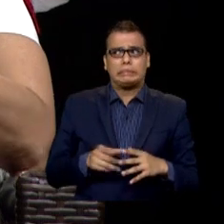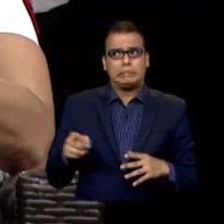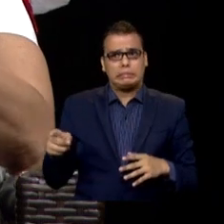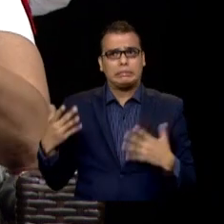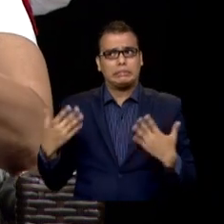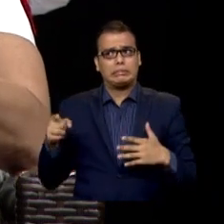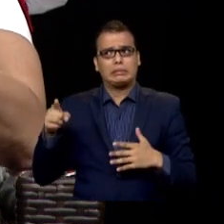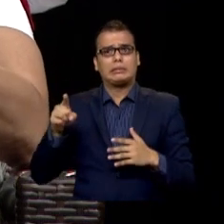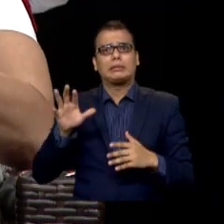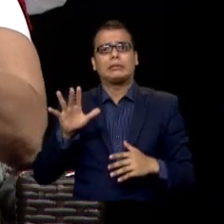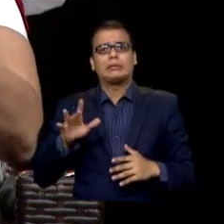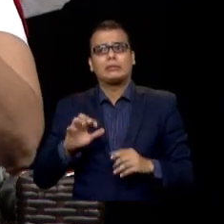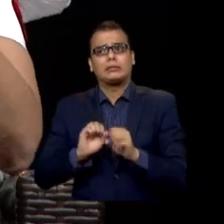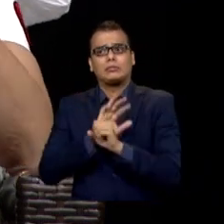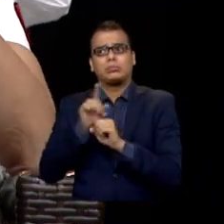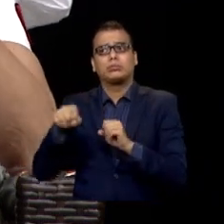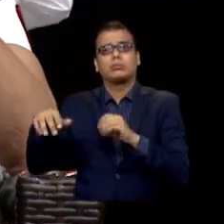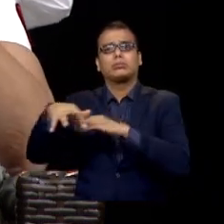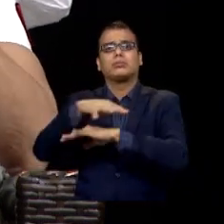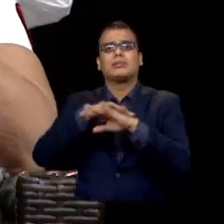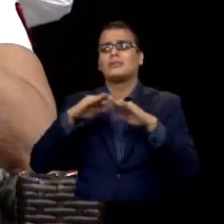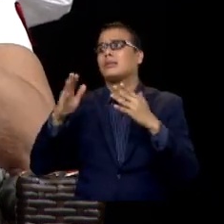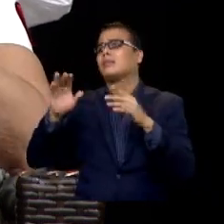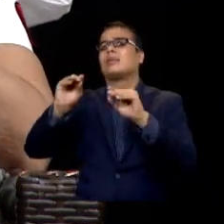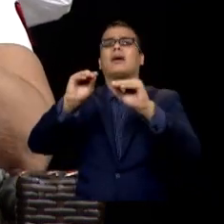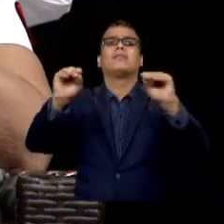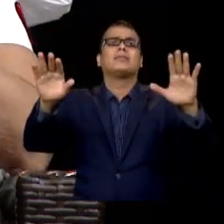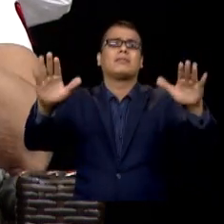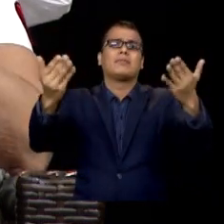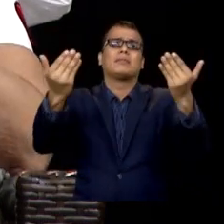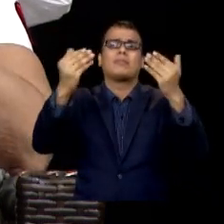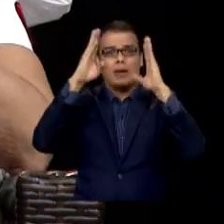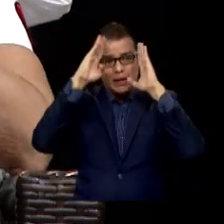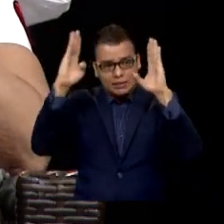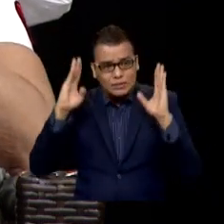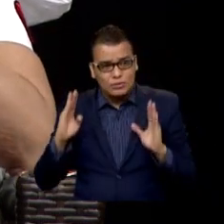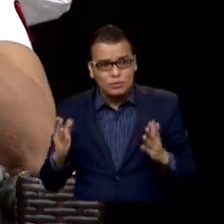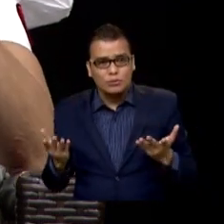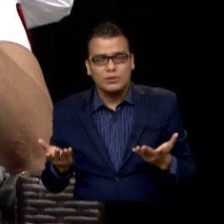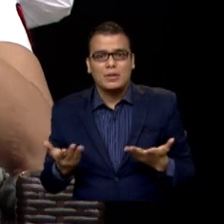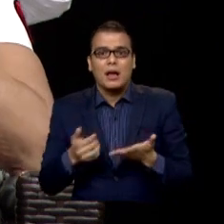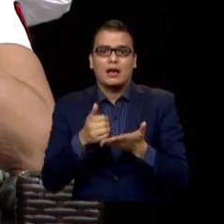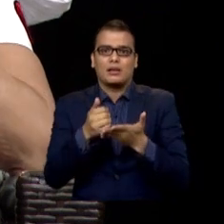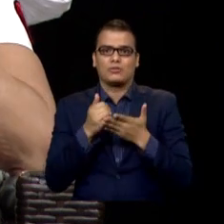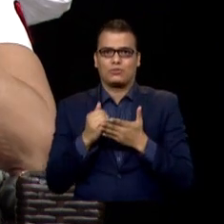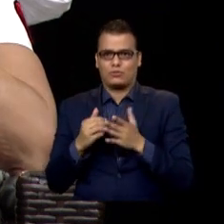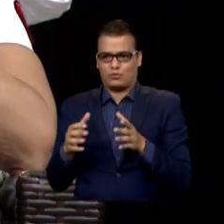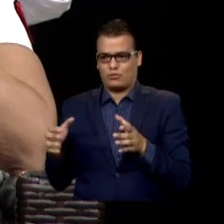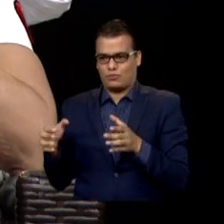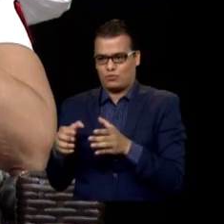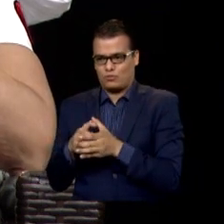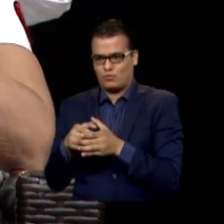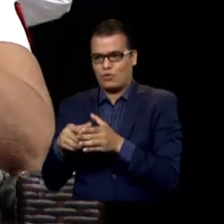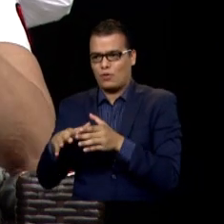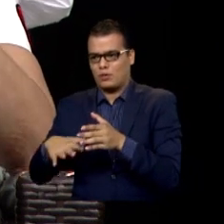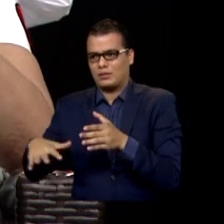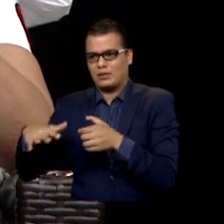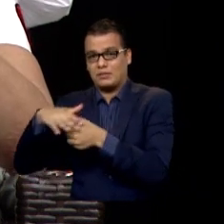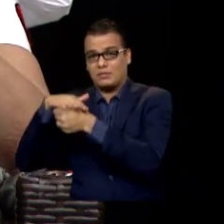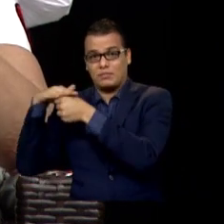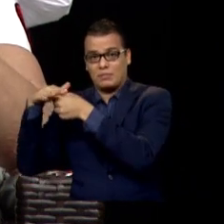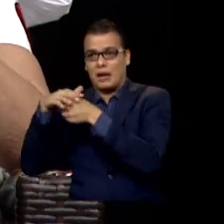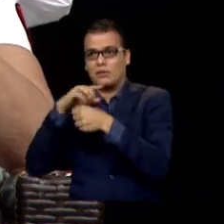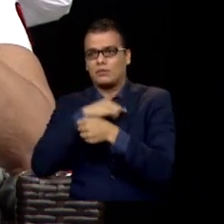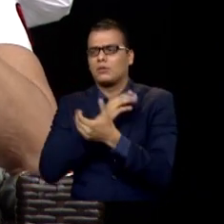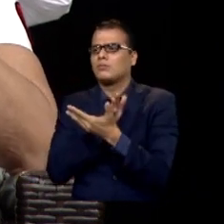pues vengan, atiéndanos, ¿sí? Nos hemos dado cuenta de algo muy importante con el último grupo de barrios priorizados, y